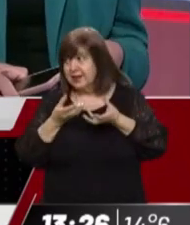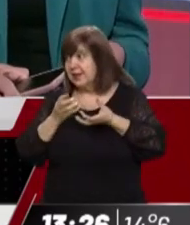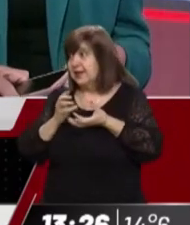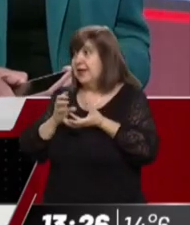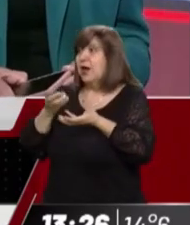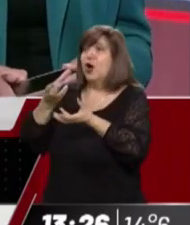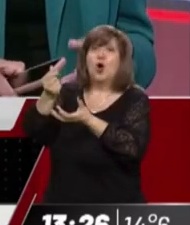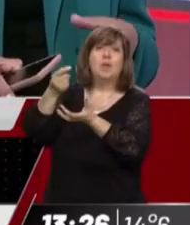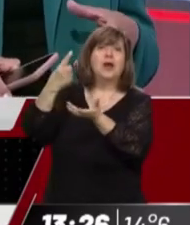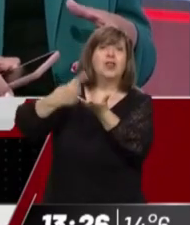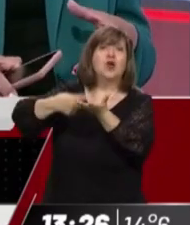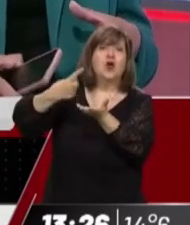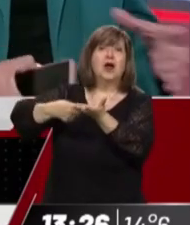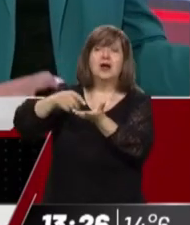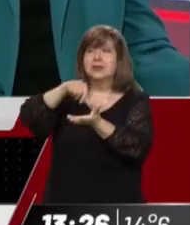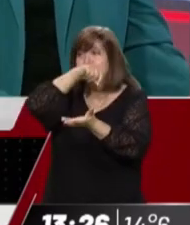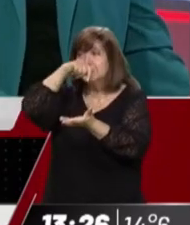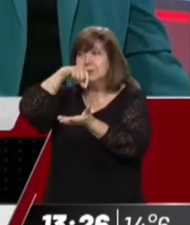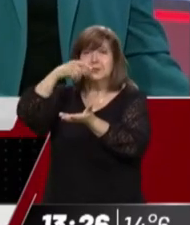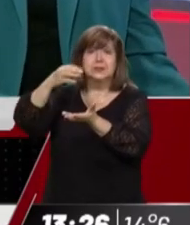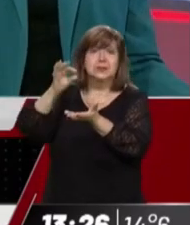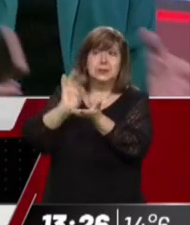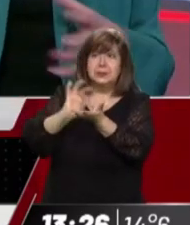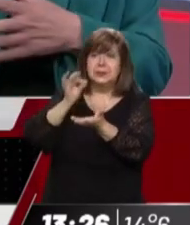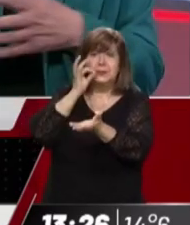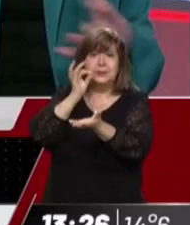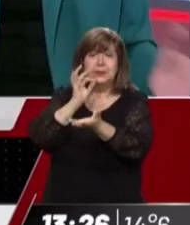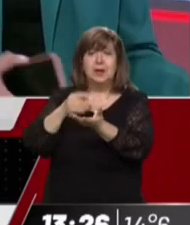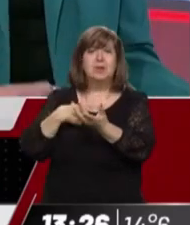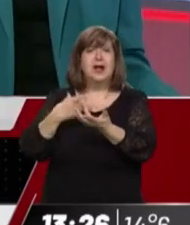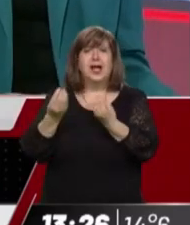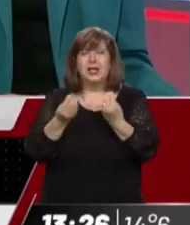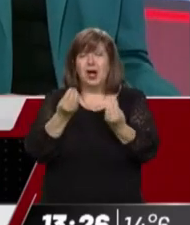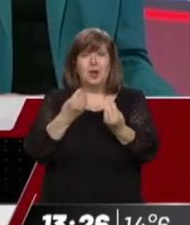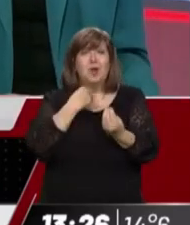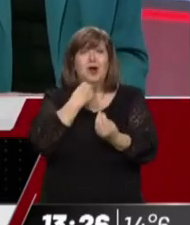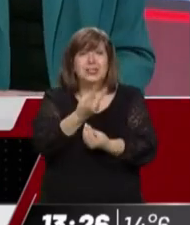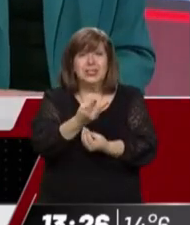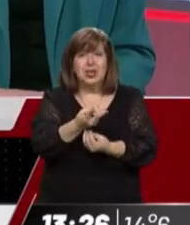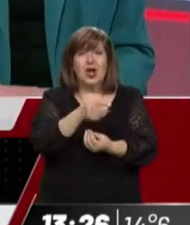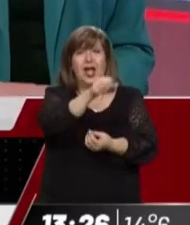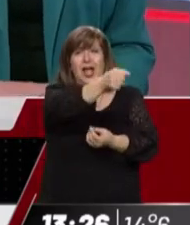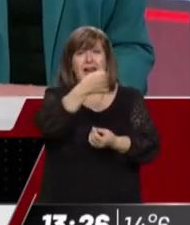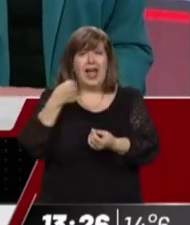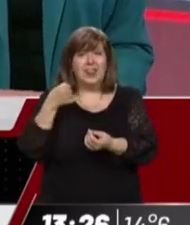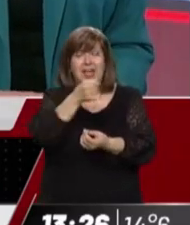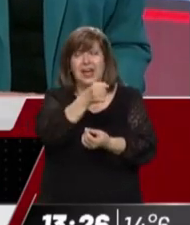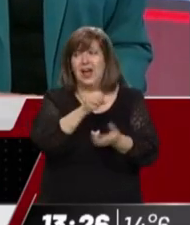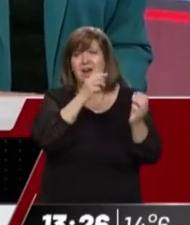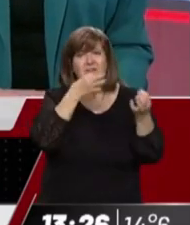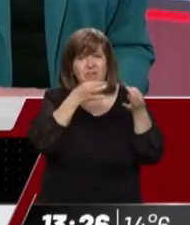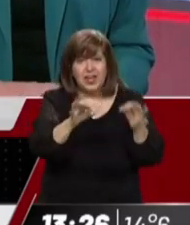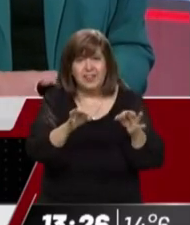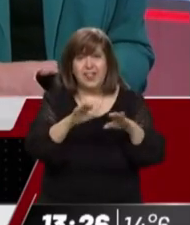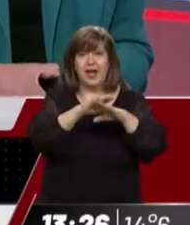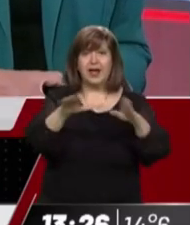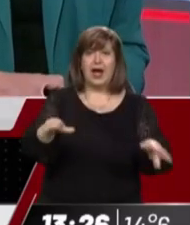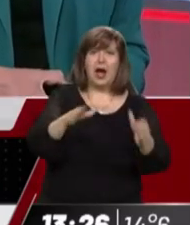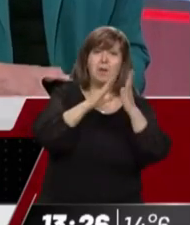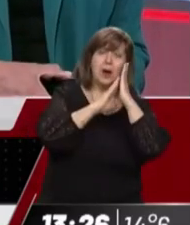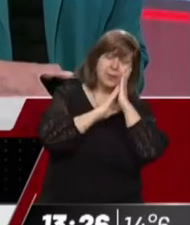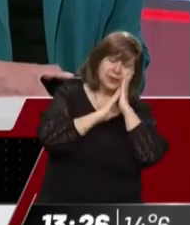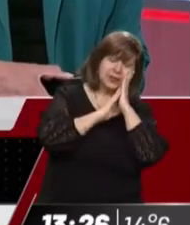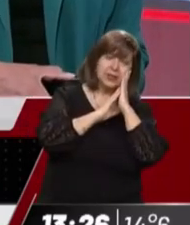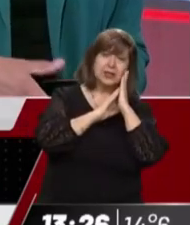por este tipo de hechos, porque vender la cama de tu hijo, la heladera donde guardas la comida para tus hijos, lo vendió absolutamente todo, hasta se